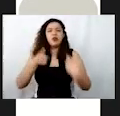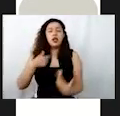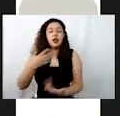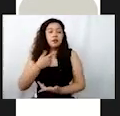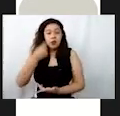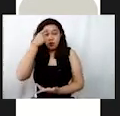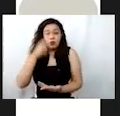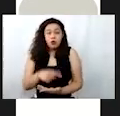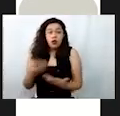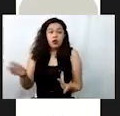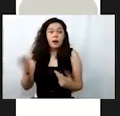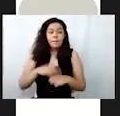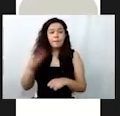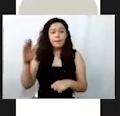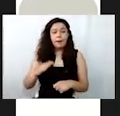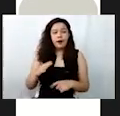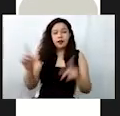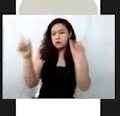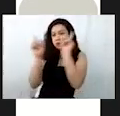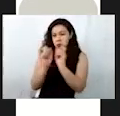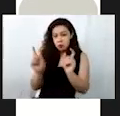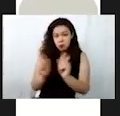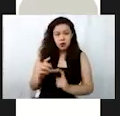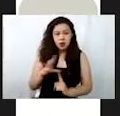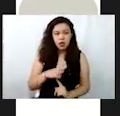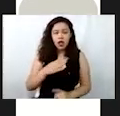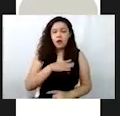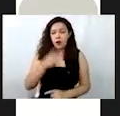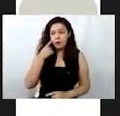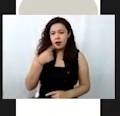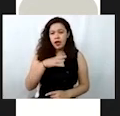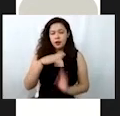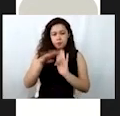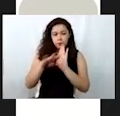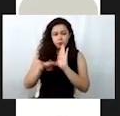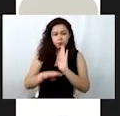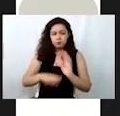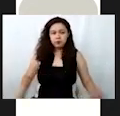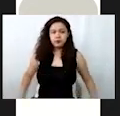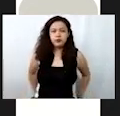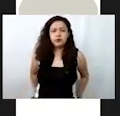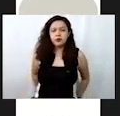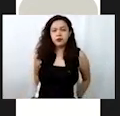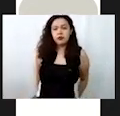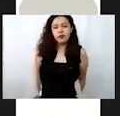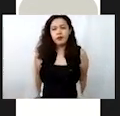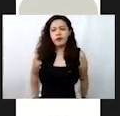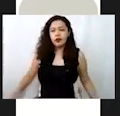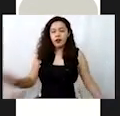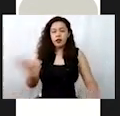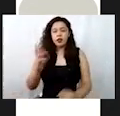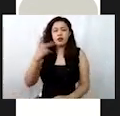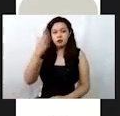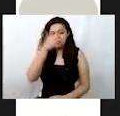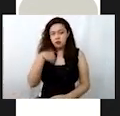las más sintetizadas, que nos dice, bueno, estos son como los pasos a seguir, aunque pueden consultar, por supuesto,